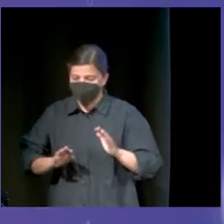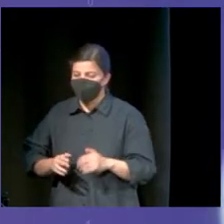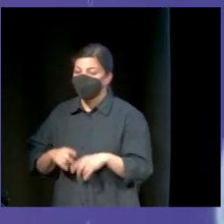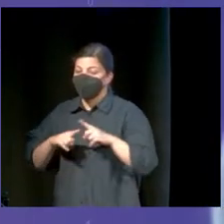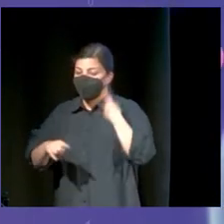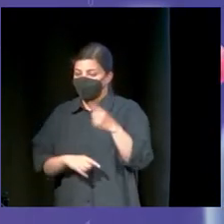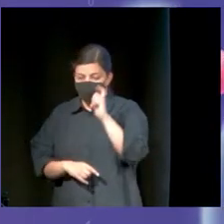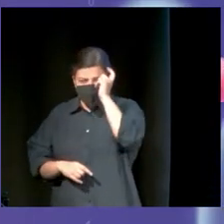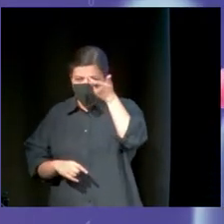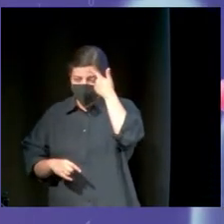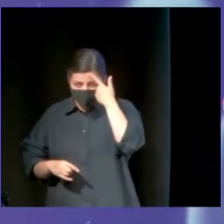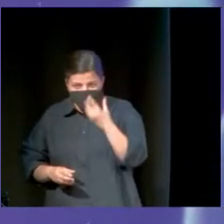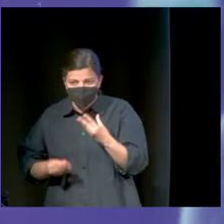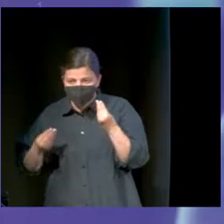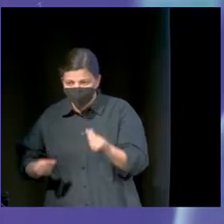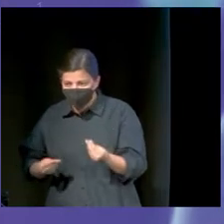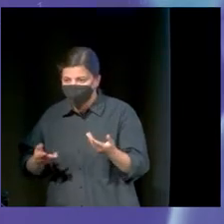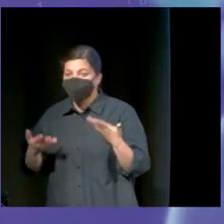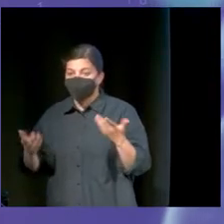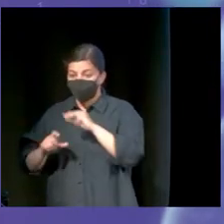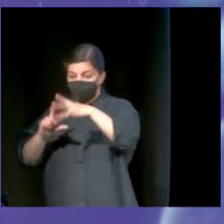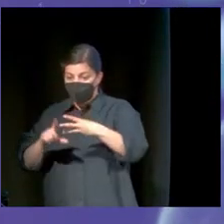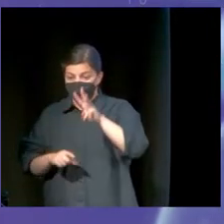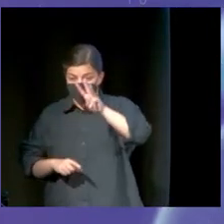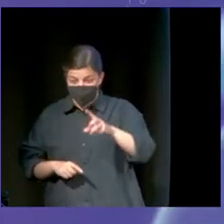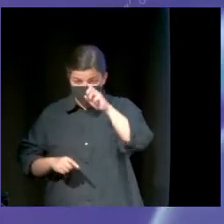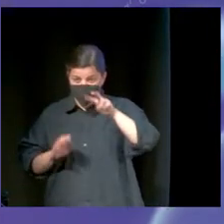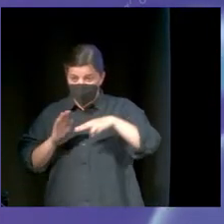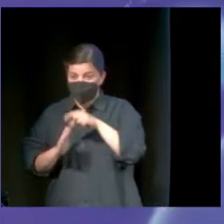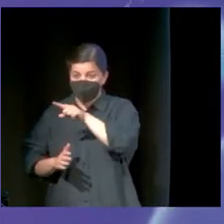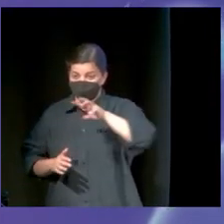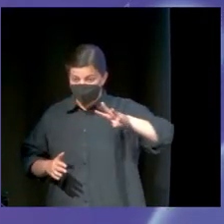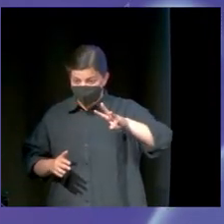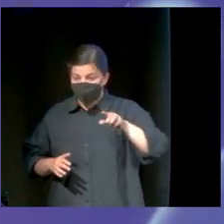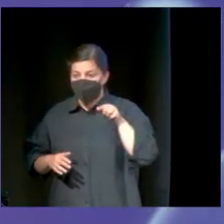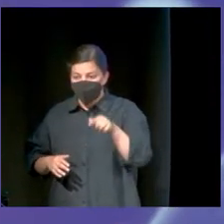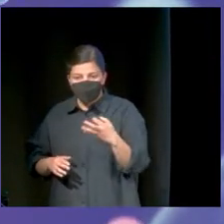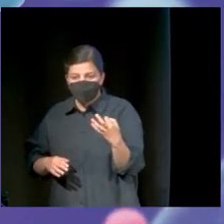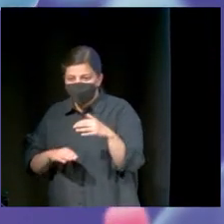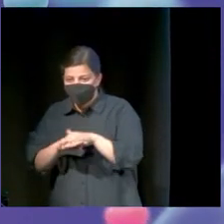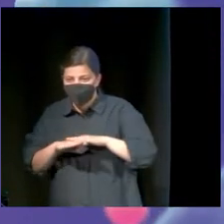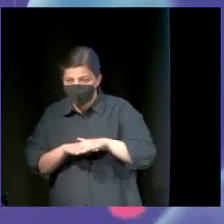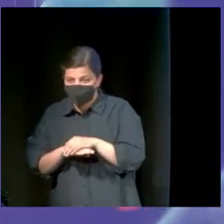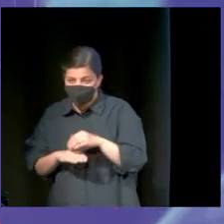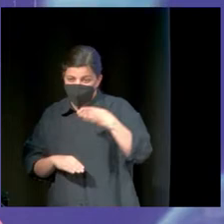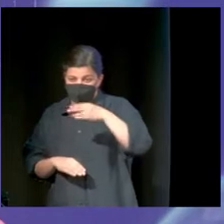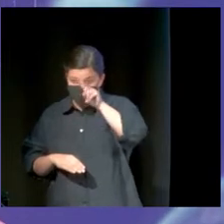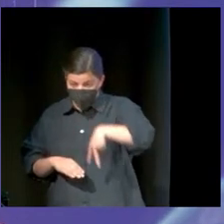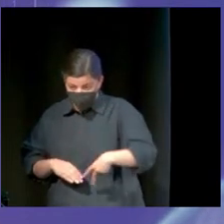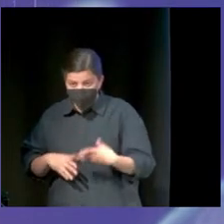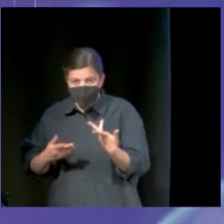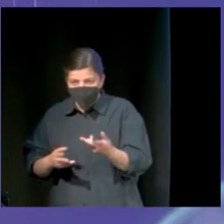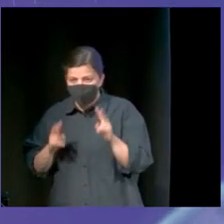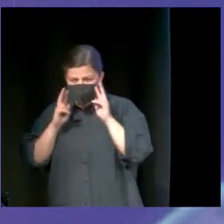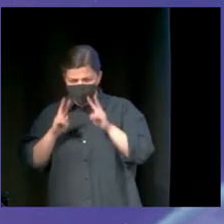superchulo porque web 3 en 2013 era básicamente bitcoin no era la visión que